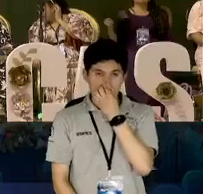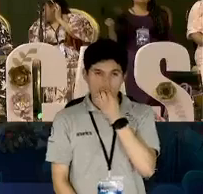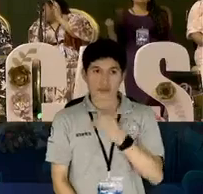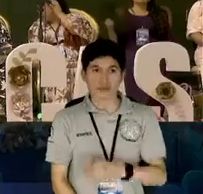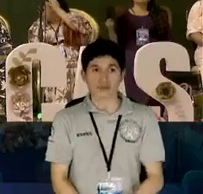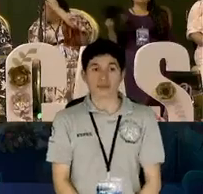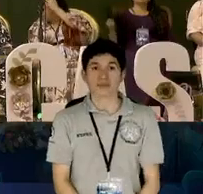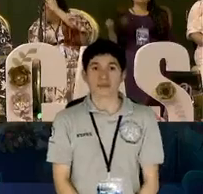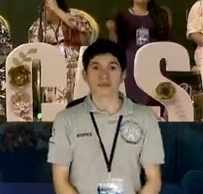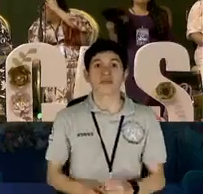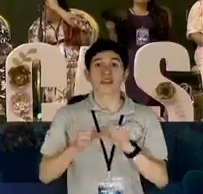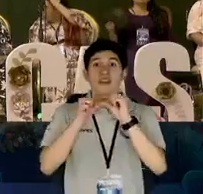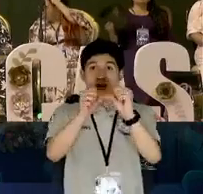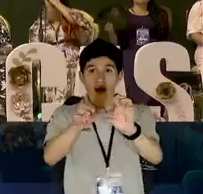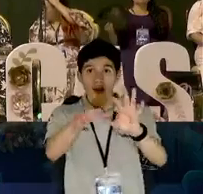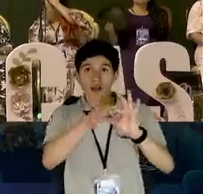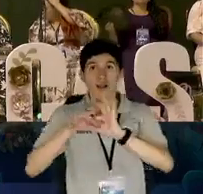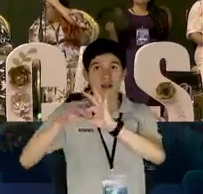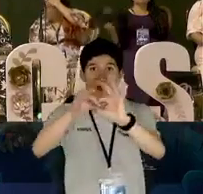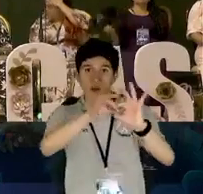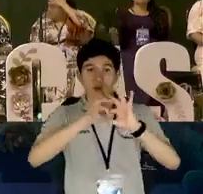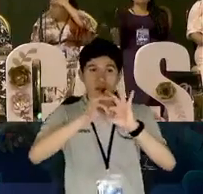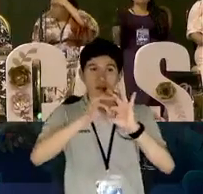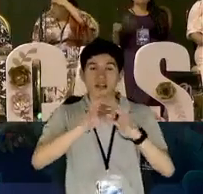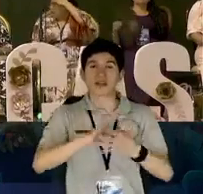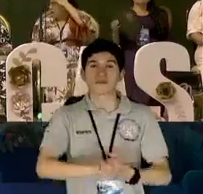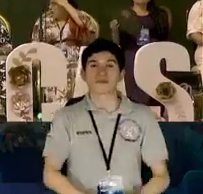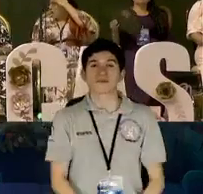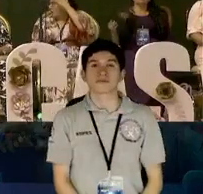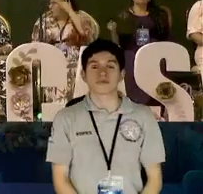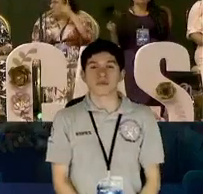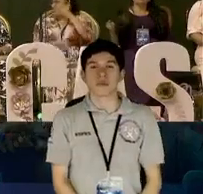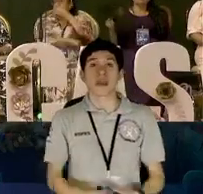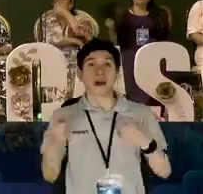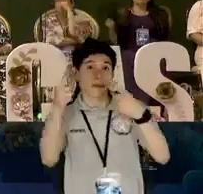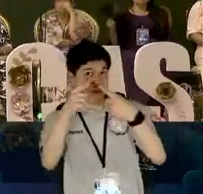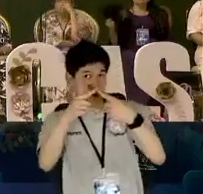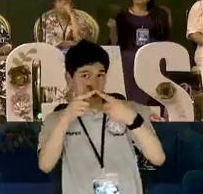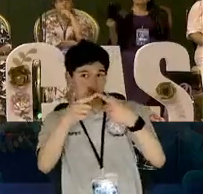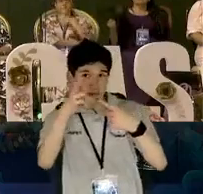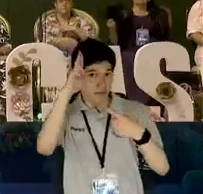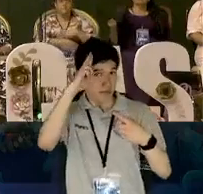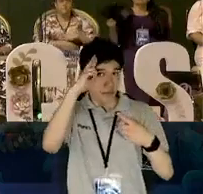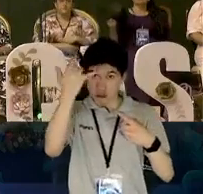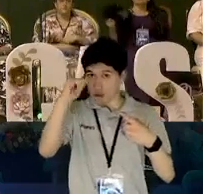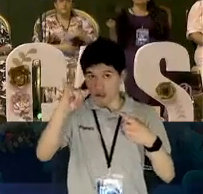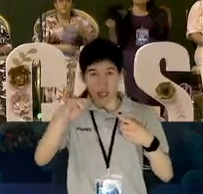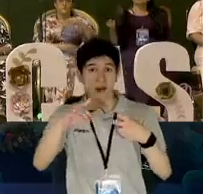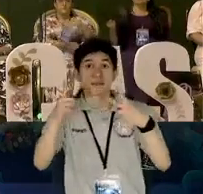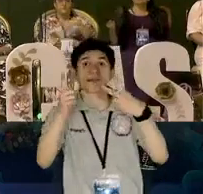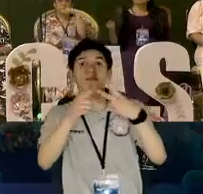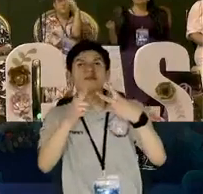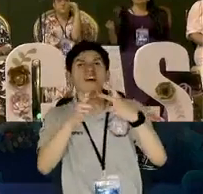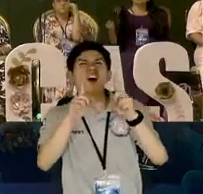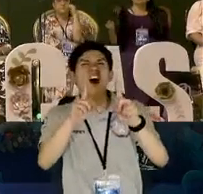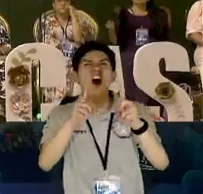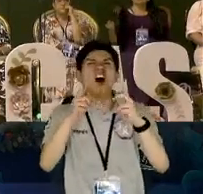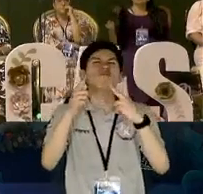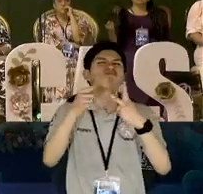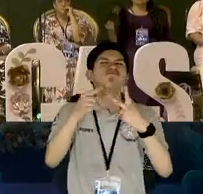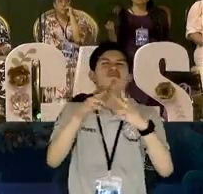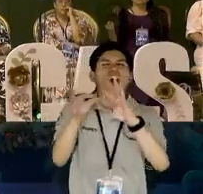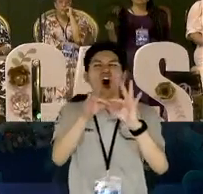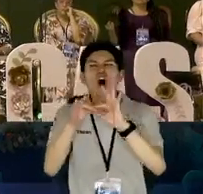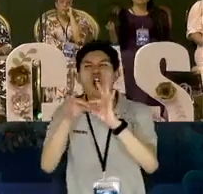racional, ¿verdad? Pero decíamos que había otro direccionamiento, y es la unidad por la esencia.